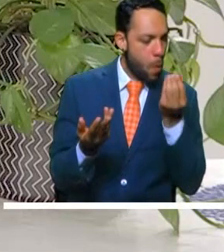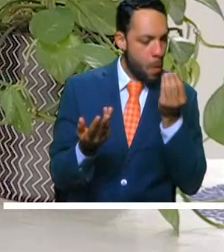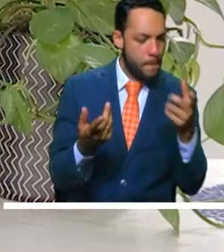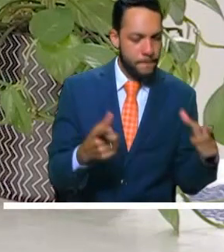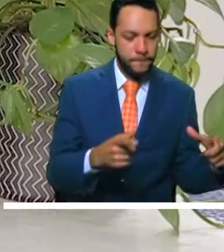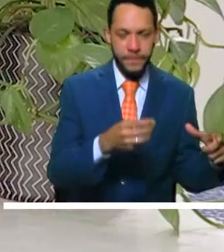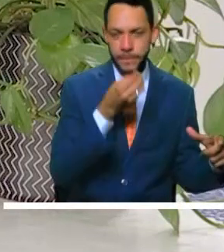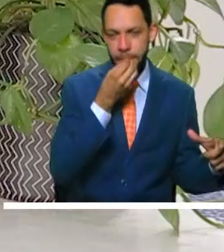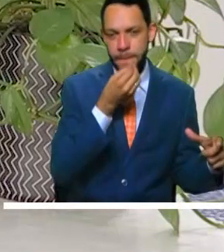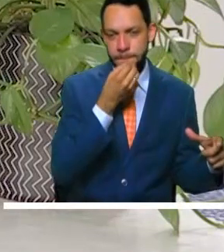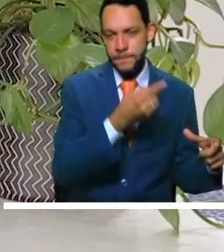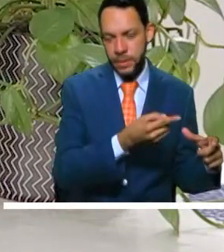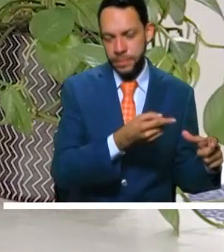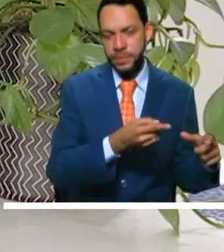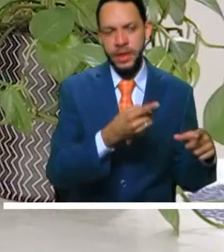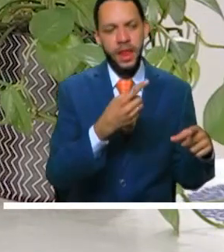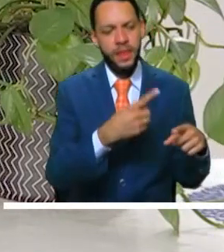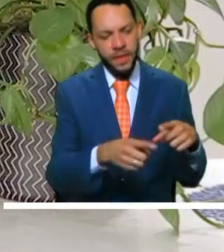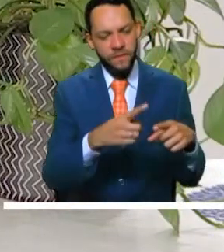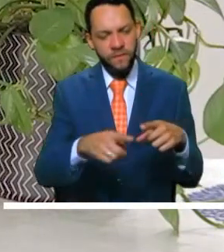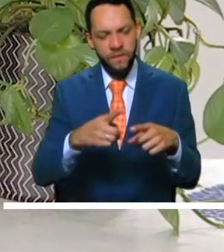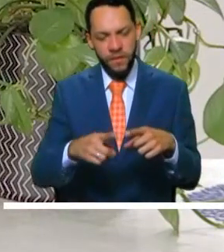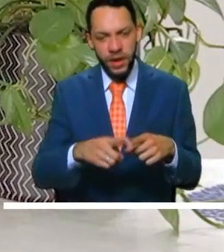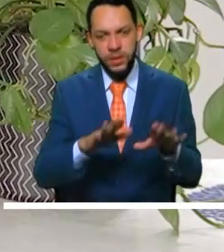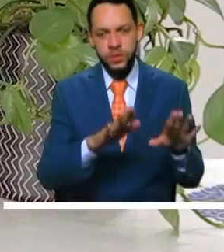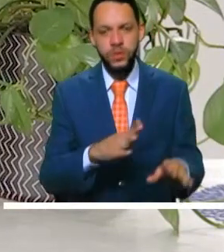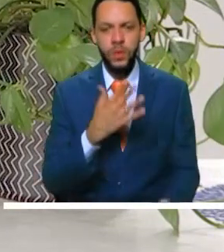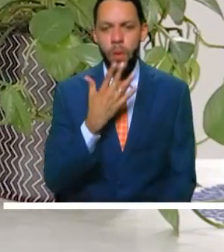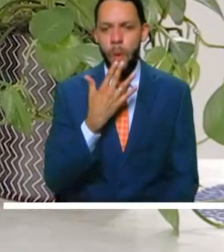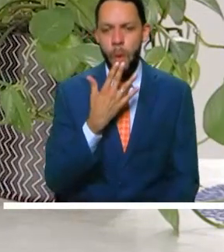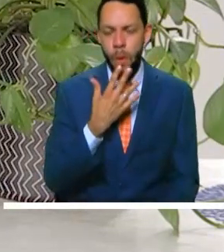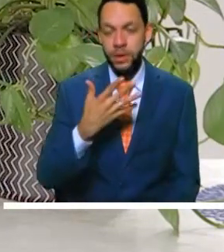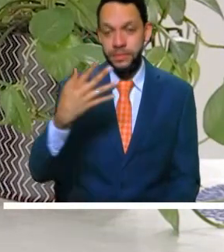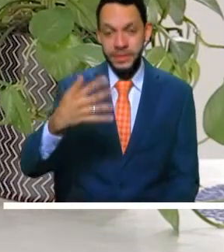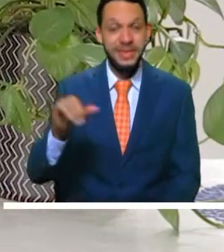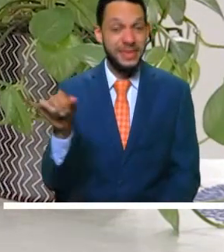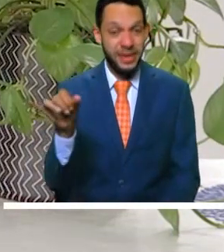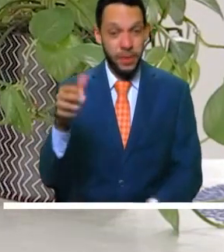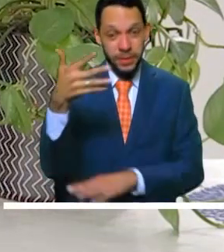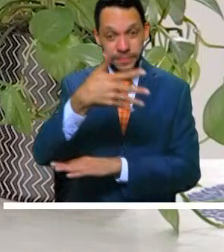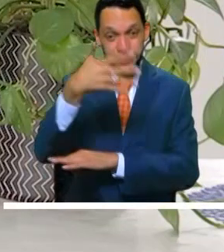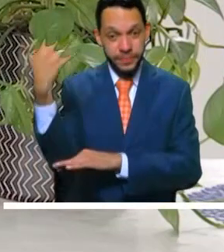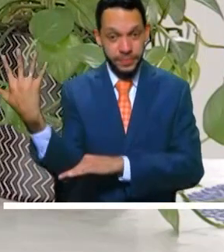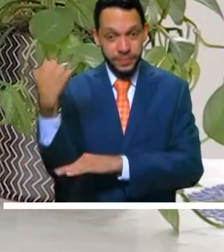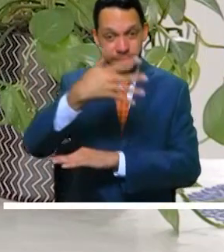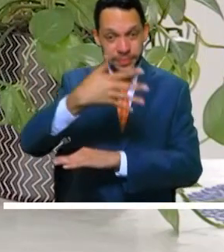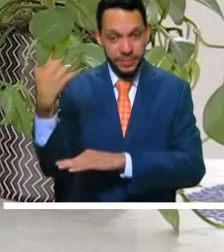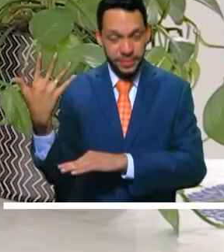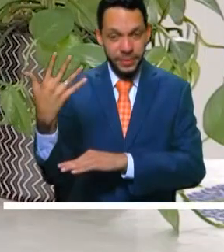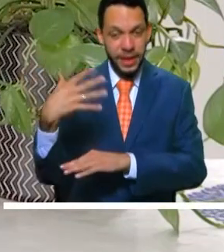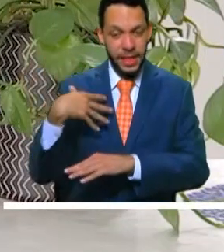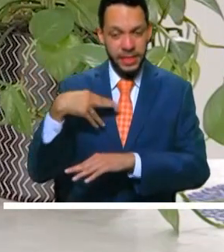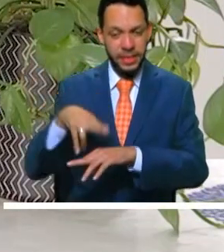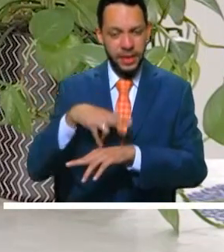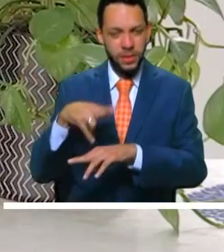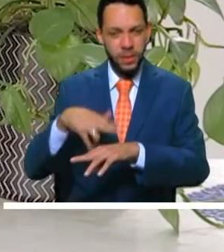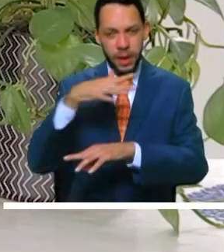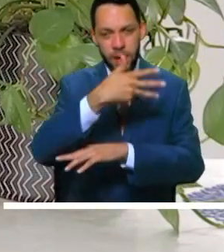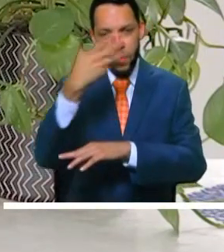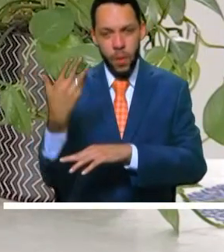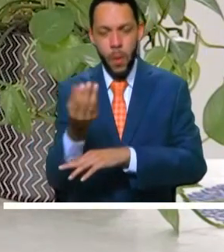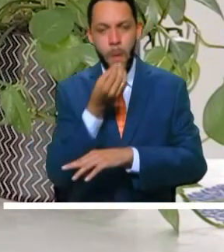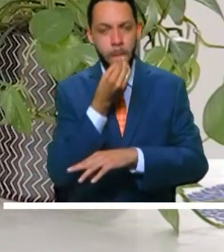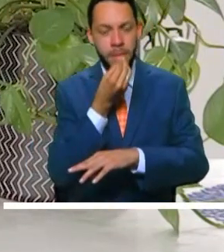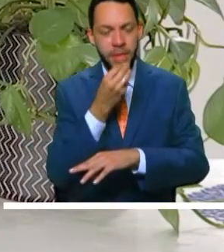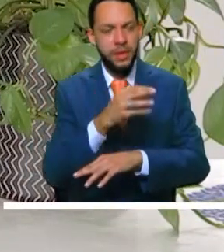hablado varias veces de los múltiples colores, de usar el arco iris, como dice nuestra querida doctora Milena, en la alimentación. Y es real.